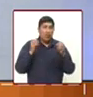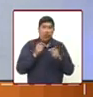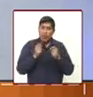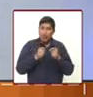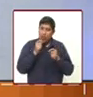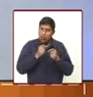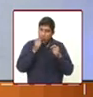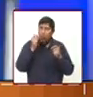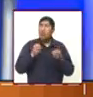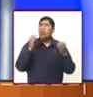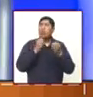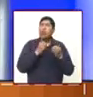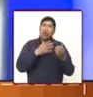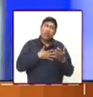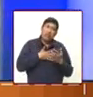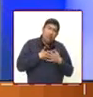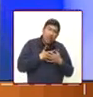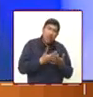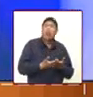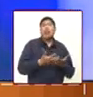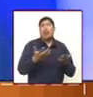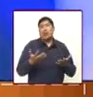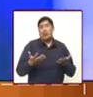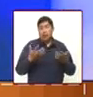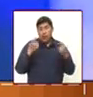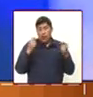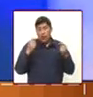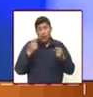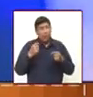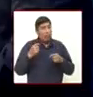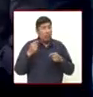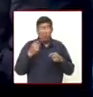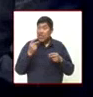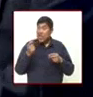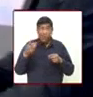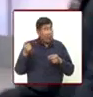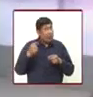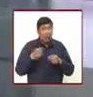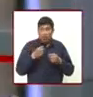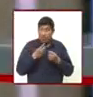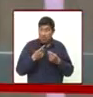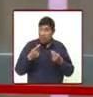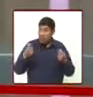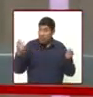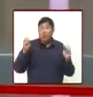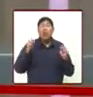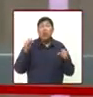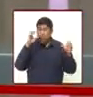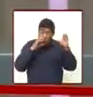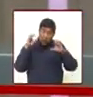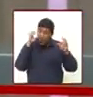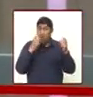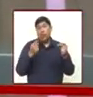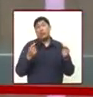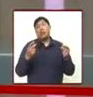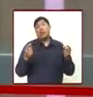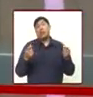señora, es grandecito, va a volver a su casa. No. Es igual. Puede ser la primera vez que... O no conoce el mercado y por se puede supuesto. Perder. Exacto. Hay que actuar